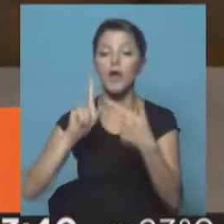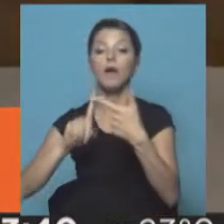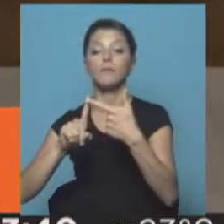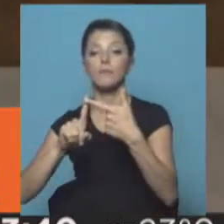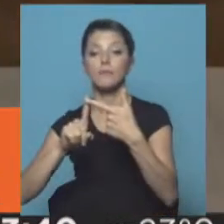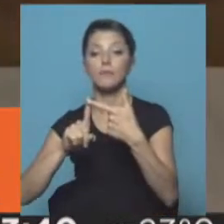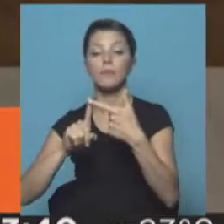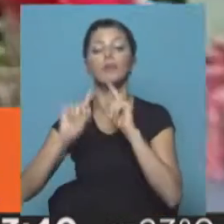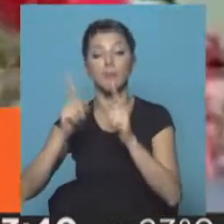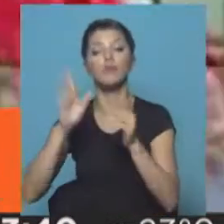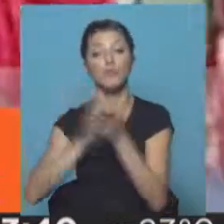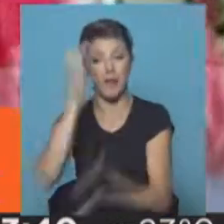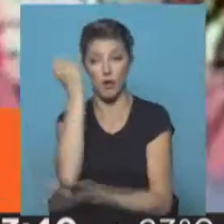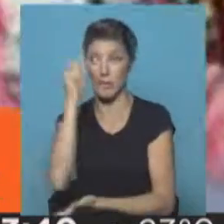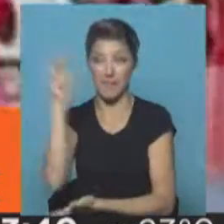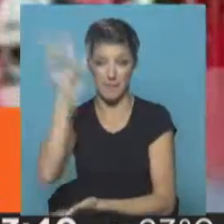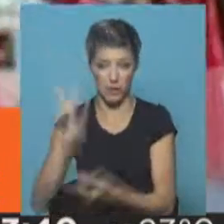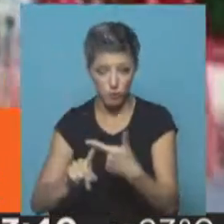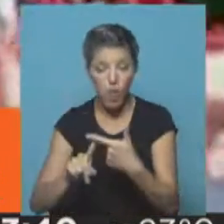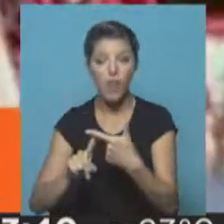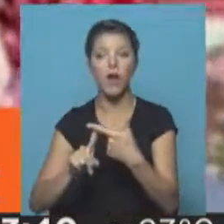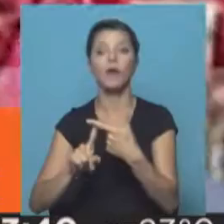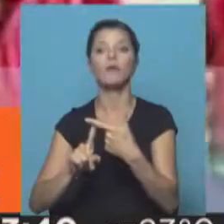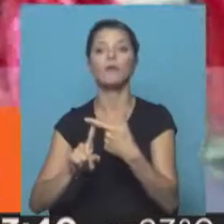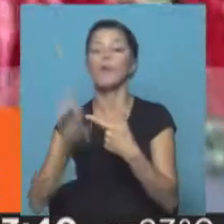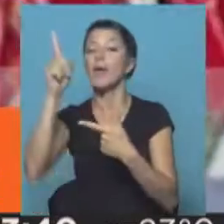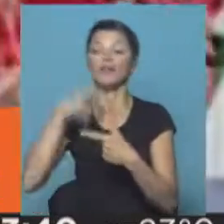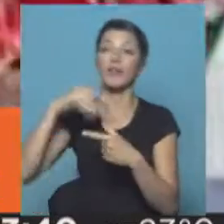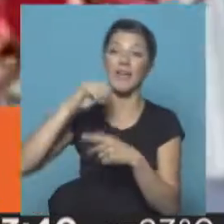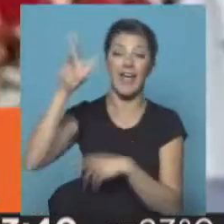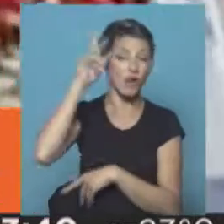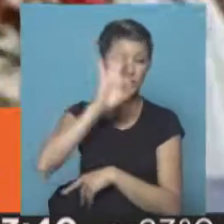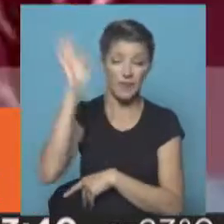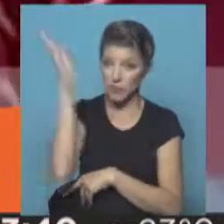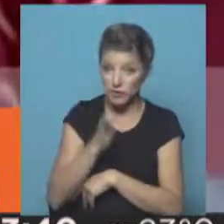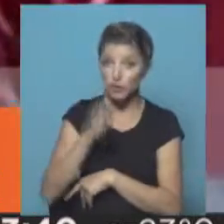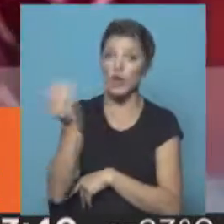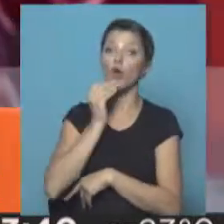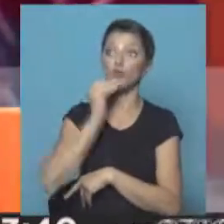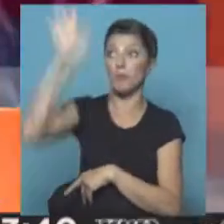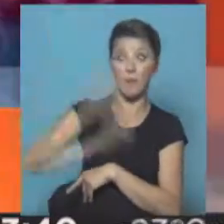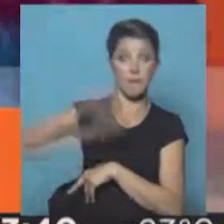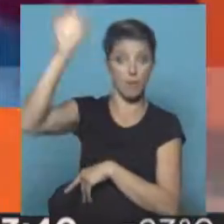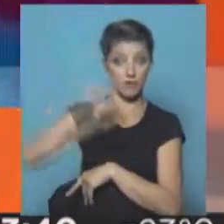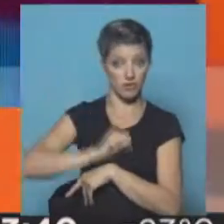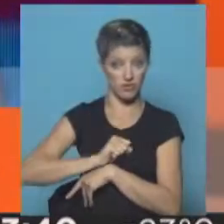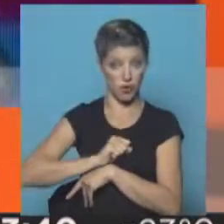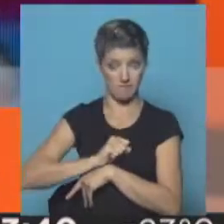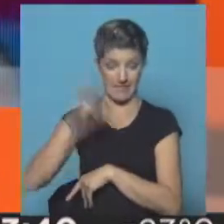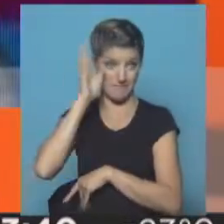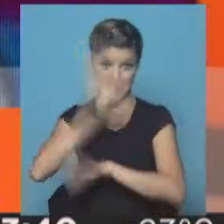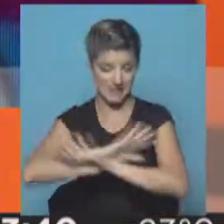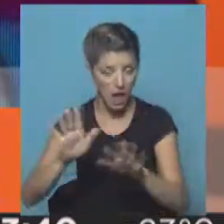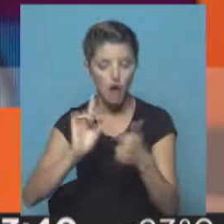conformación propia de la economía venezolana, un país que importa el 80% de lo que consume en alimentos, es descomunal lo que